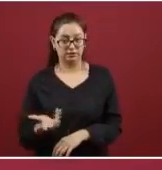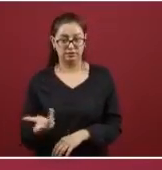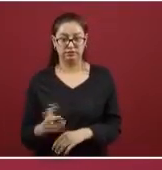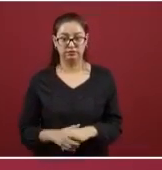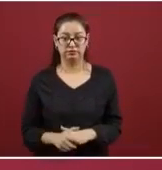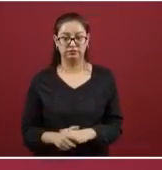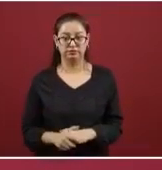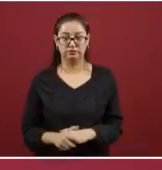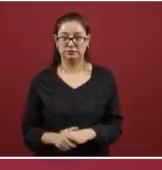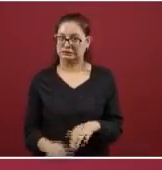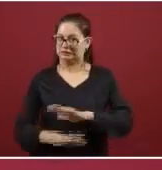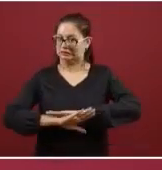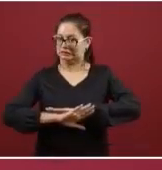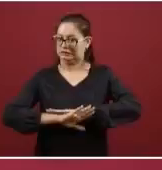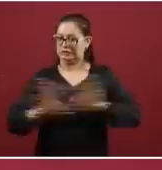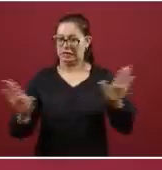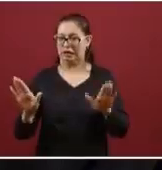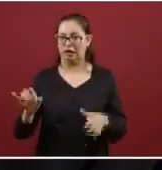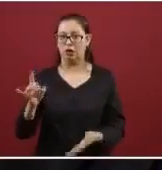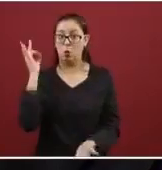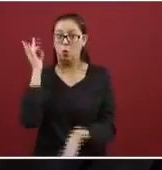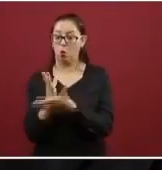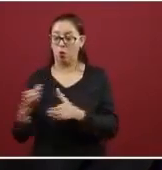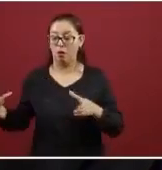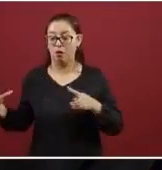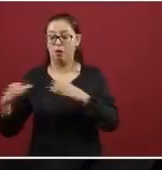nada de que solo los hombres